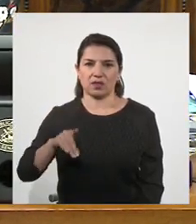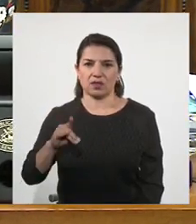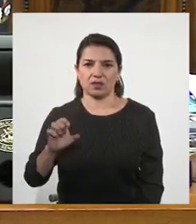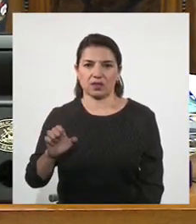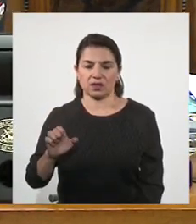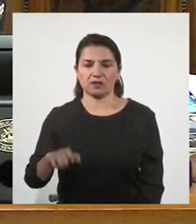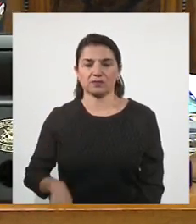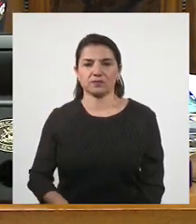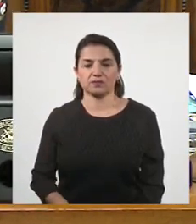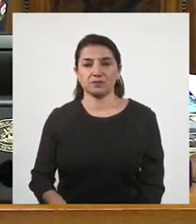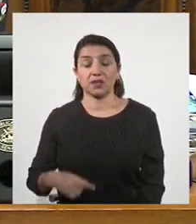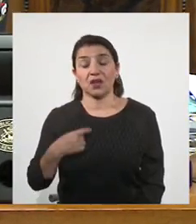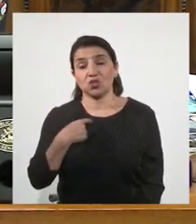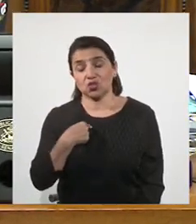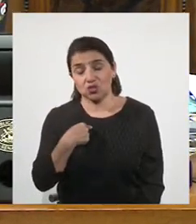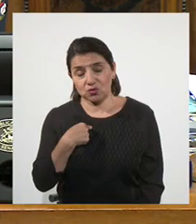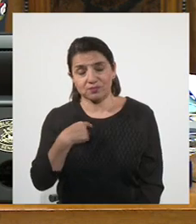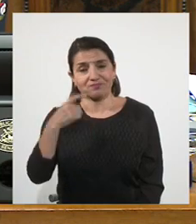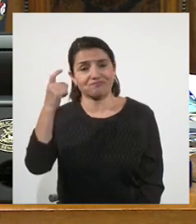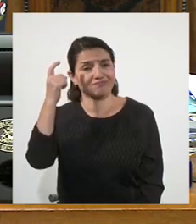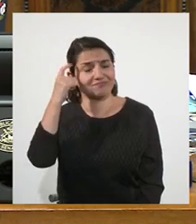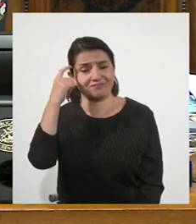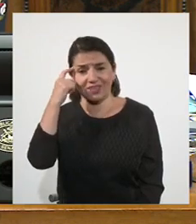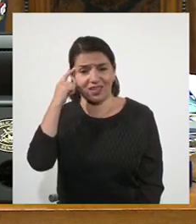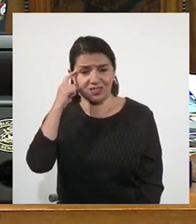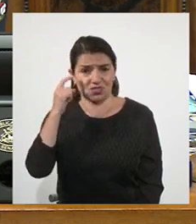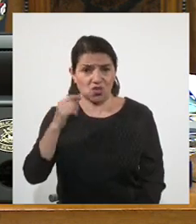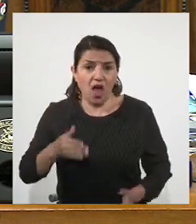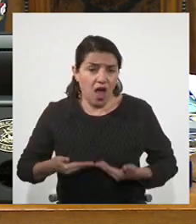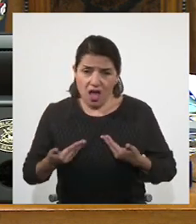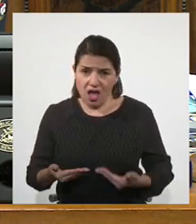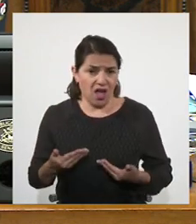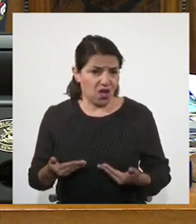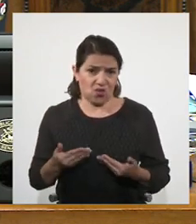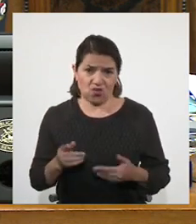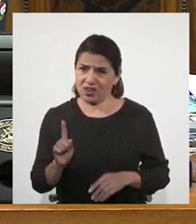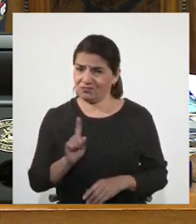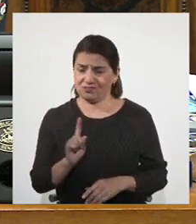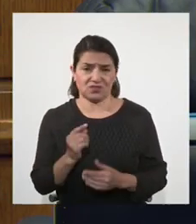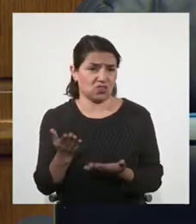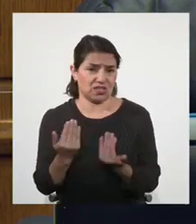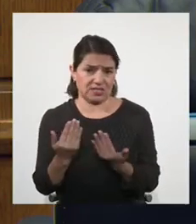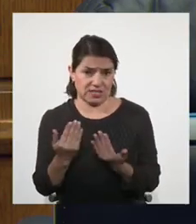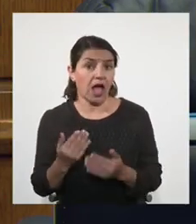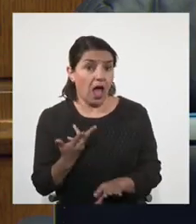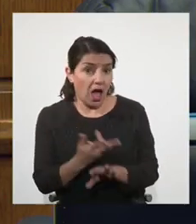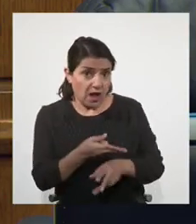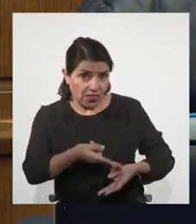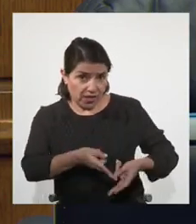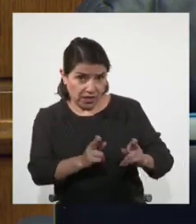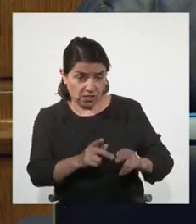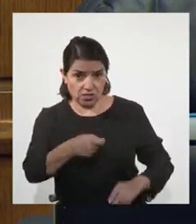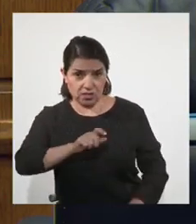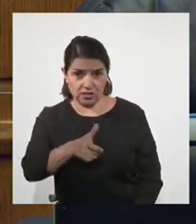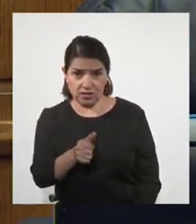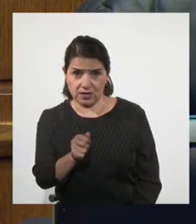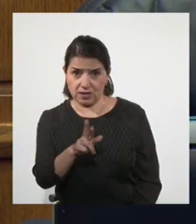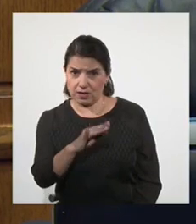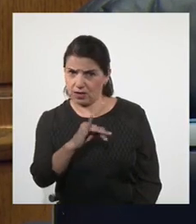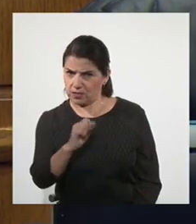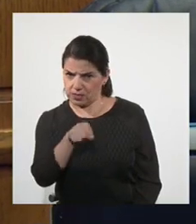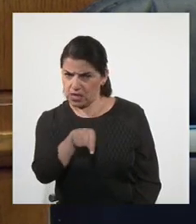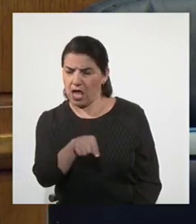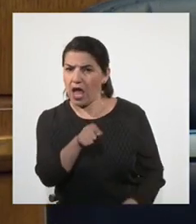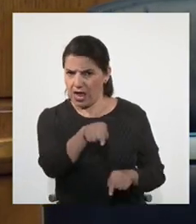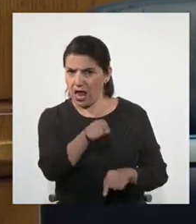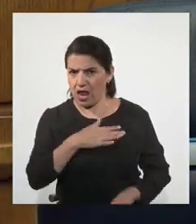Presidenta, yo creo a esta altura no tiene mucho sentido. Yo entiendo que está en su derecho, senador García, e dijo yo quiero que quede constancia.